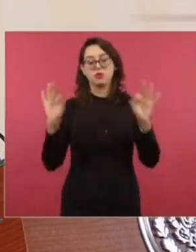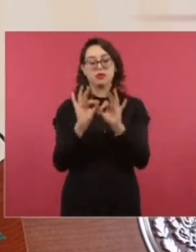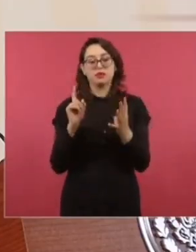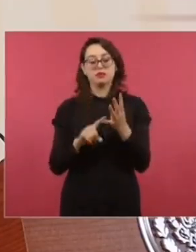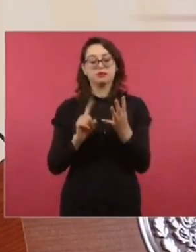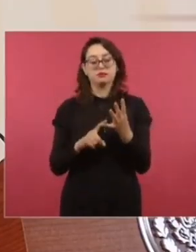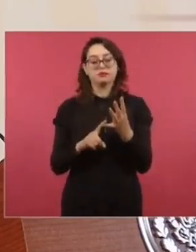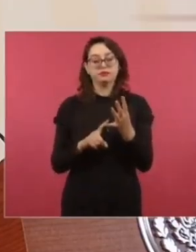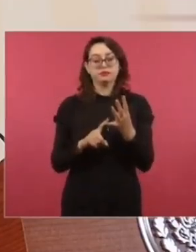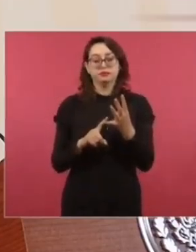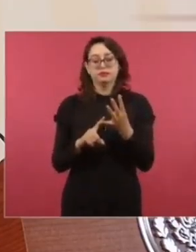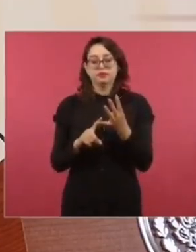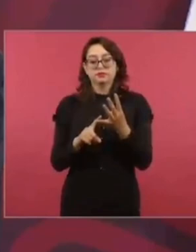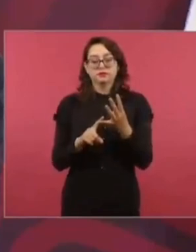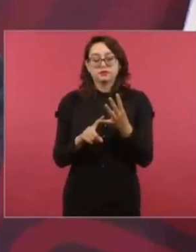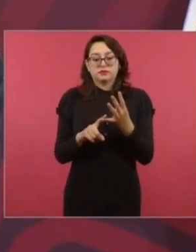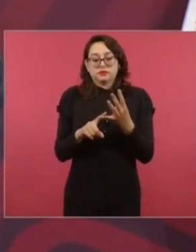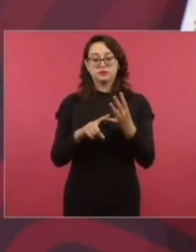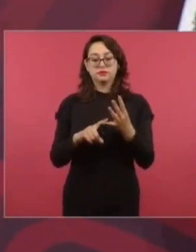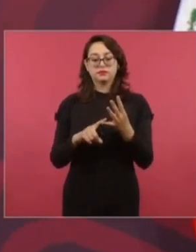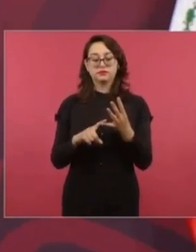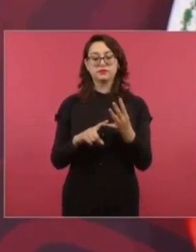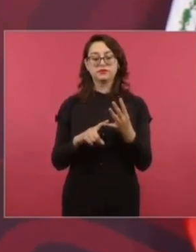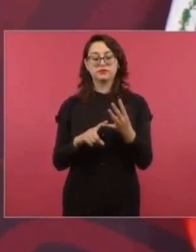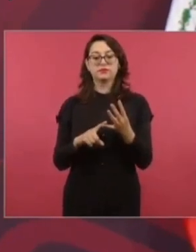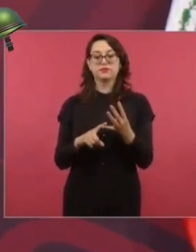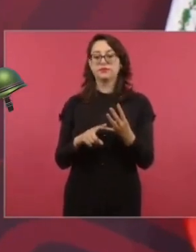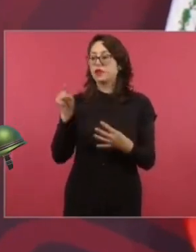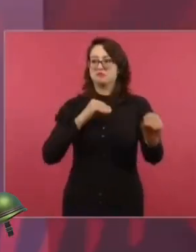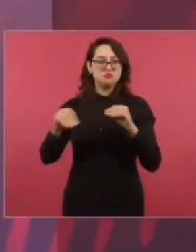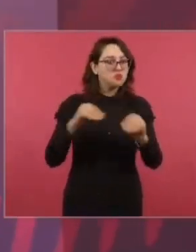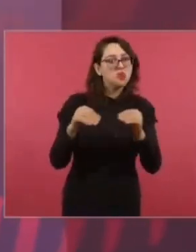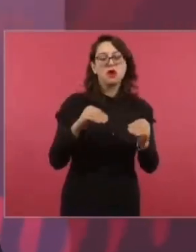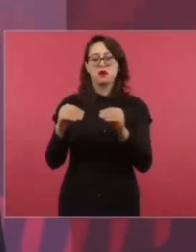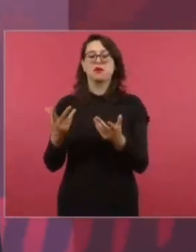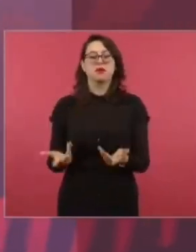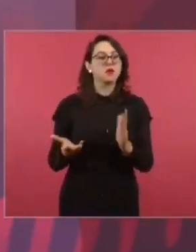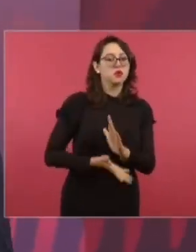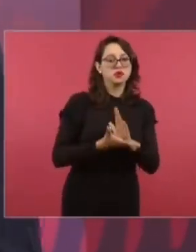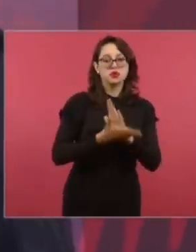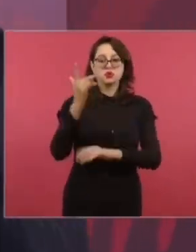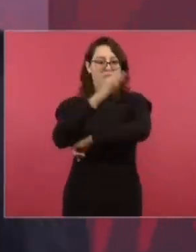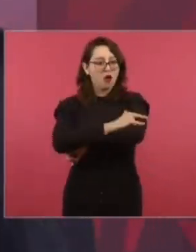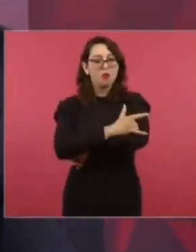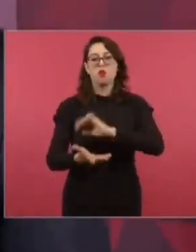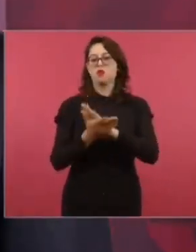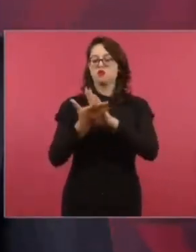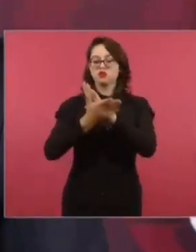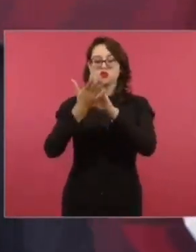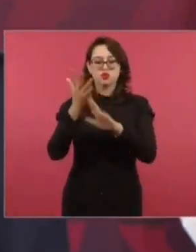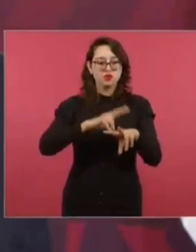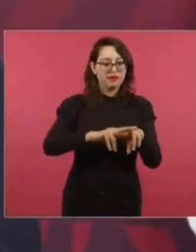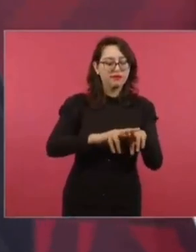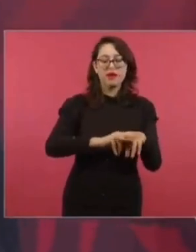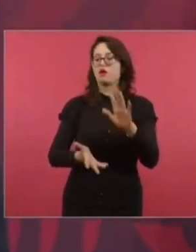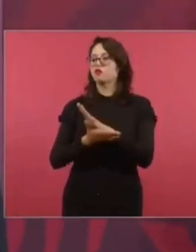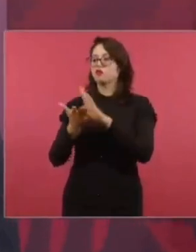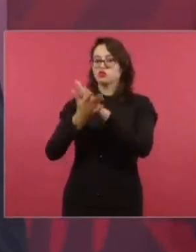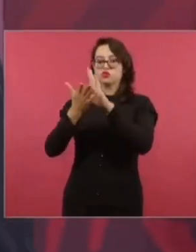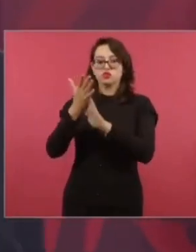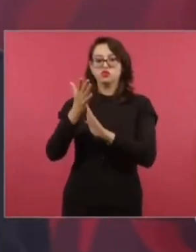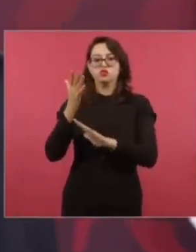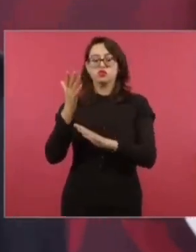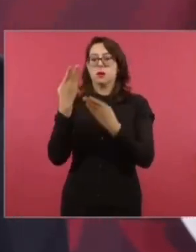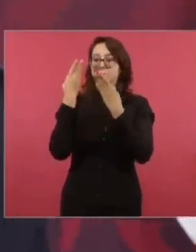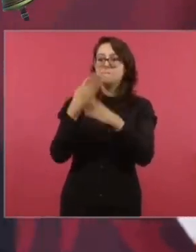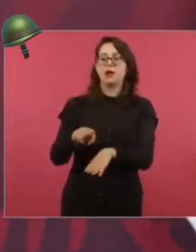habla de que el ejército tiene que contribuir en el desarrollo del país en la construcción de aeropuertos en la construcción de trenes en